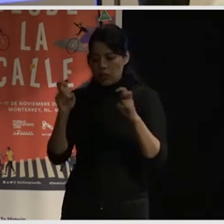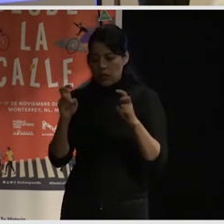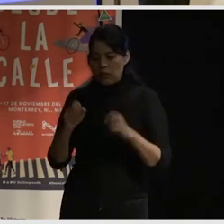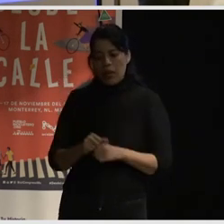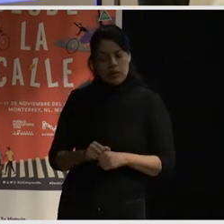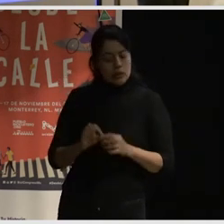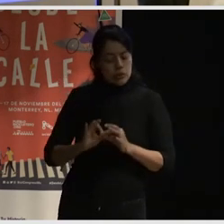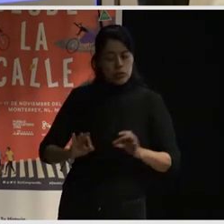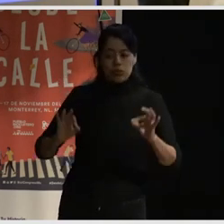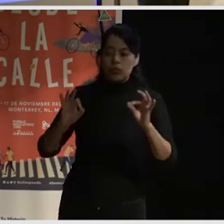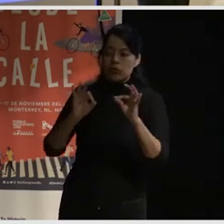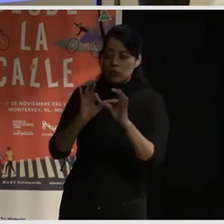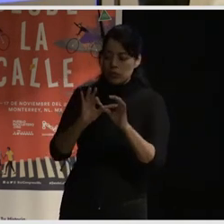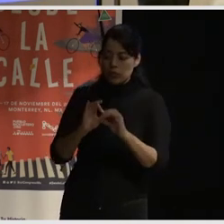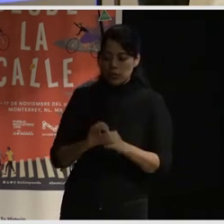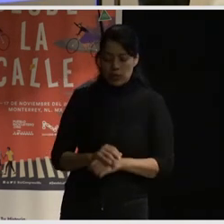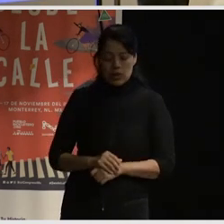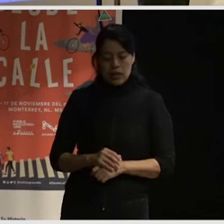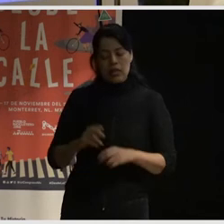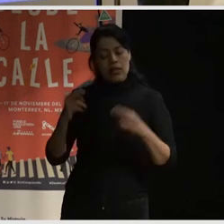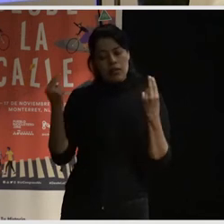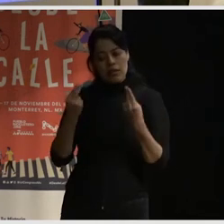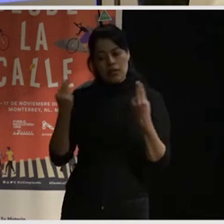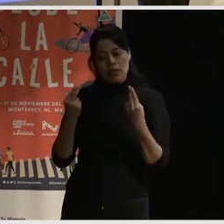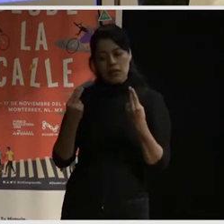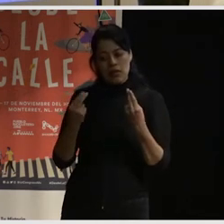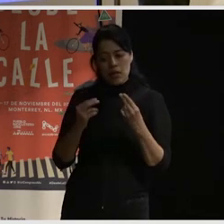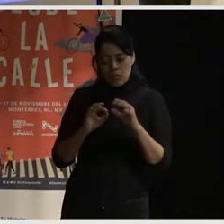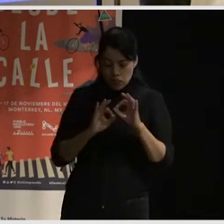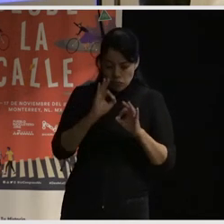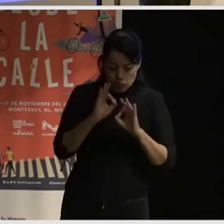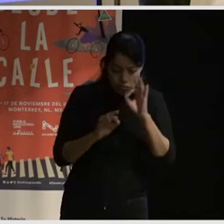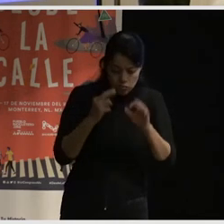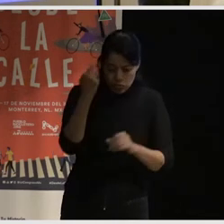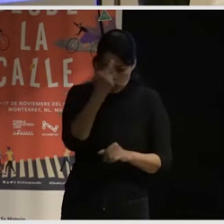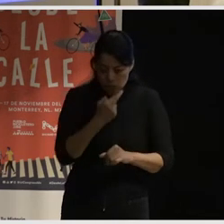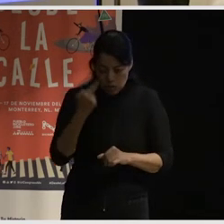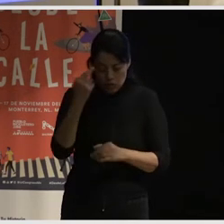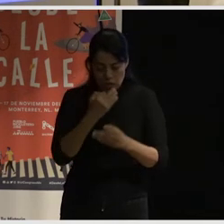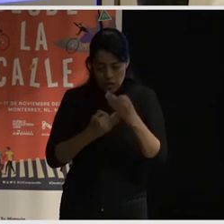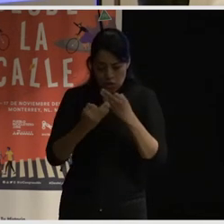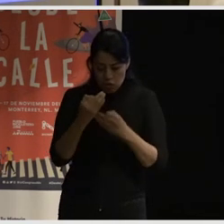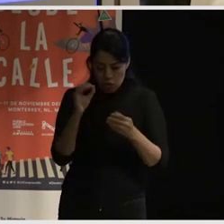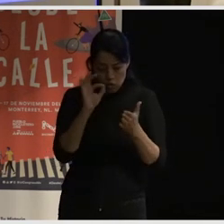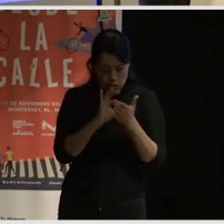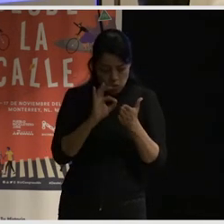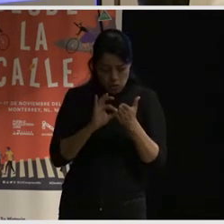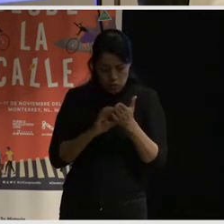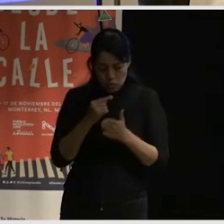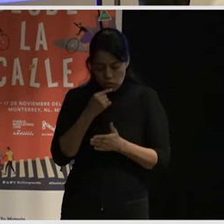sistémico y para abordarlo se tiene que tratar todos los todos los puntos y aristas que están mencionando sino si no es que